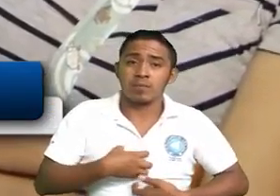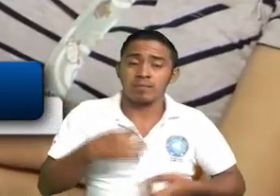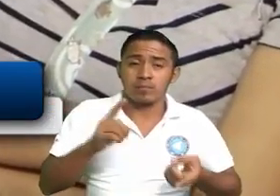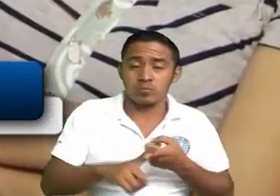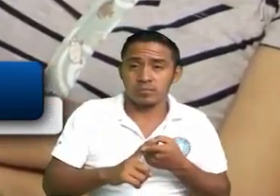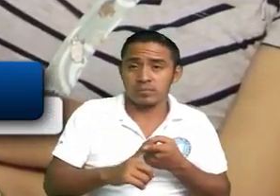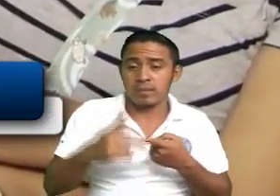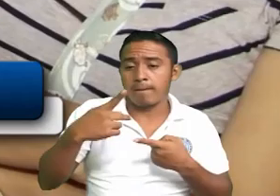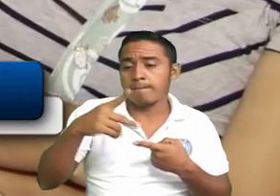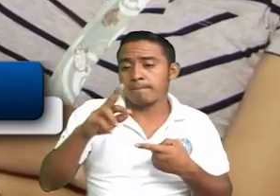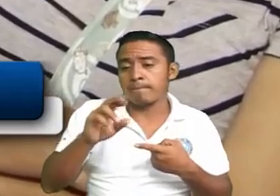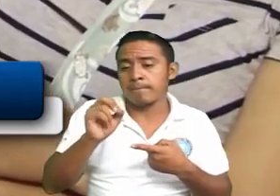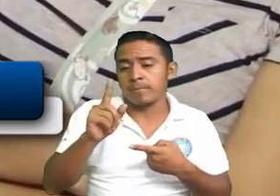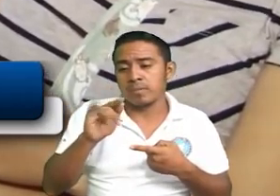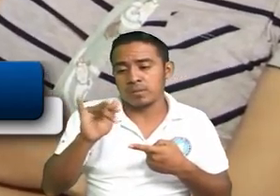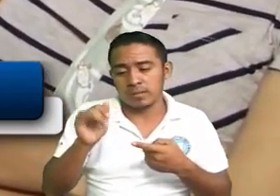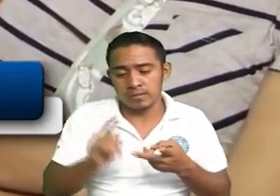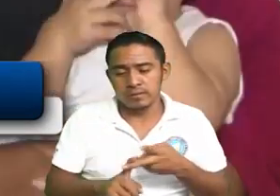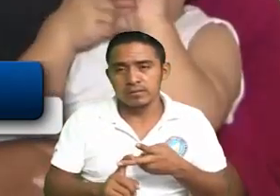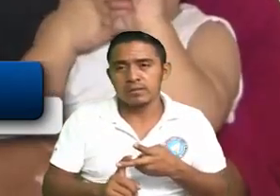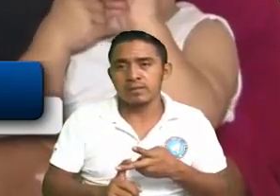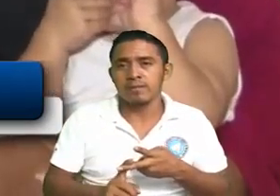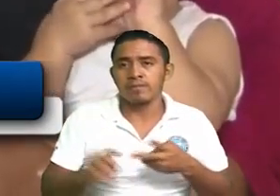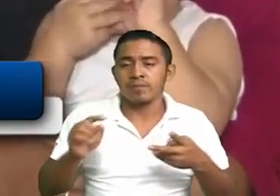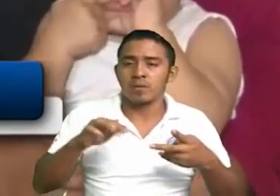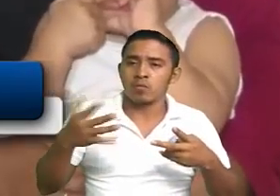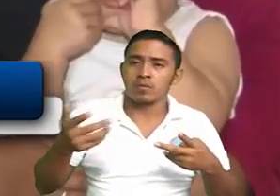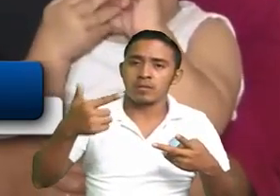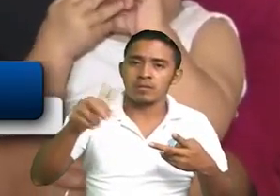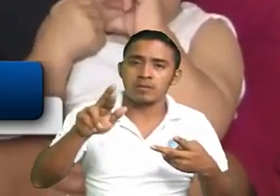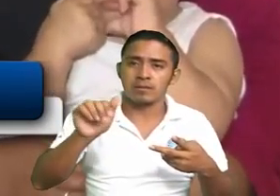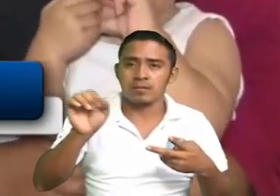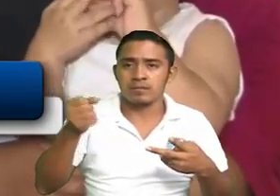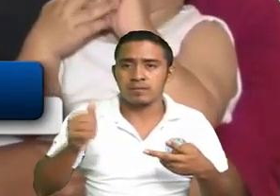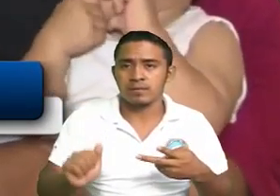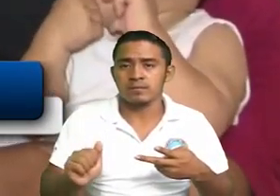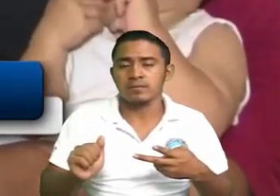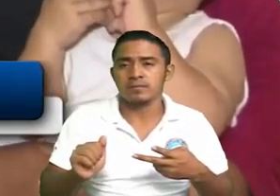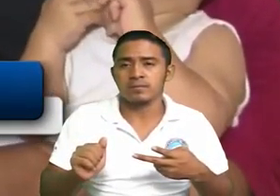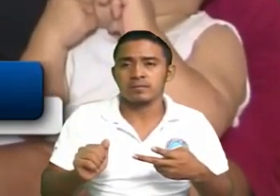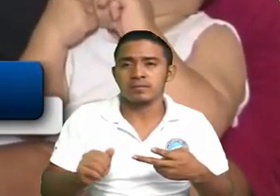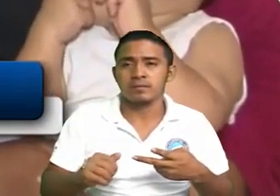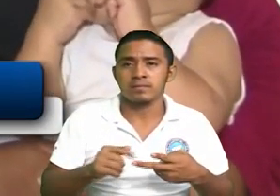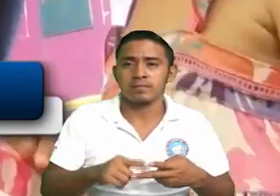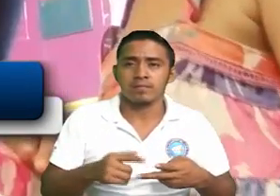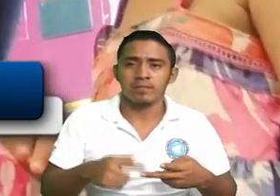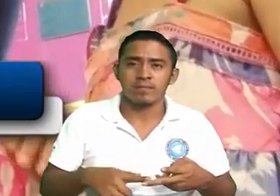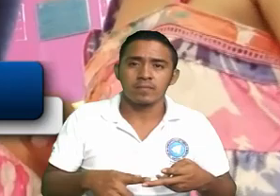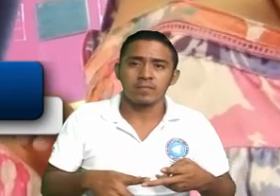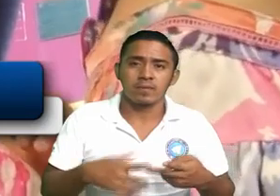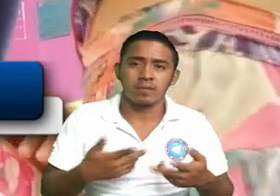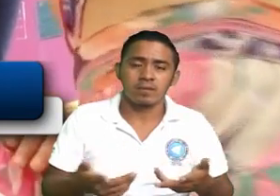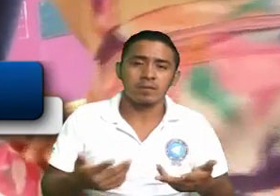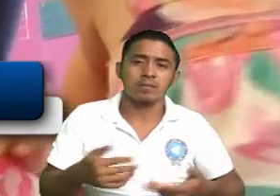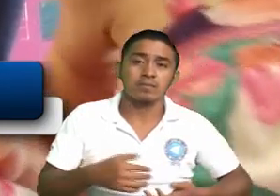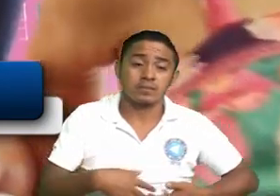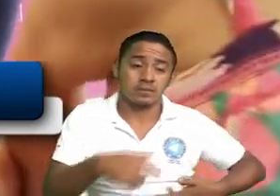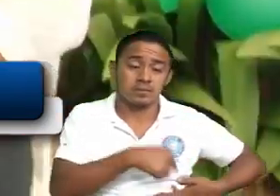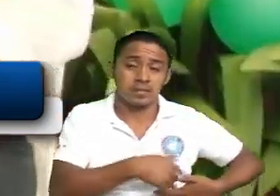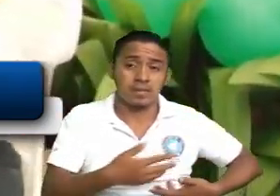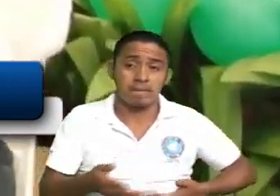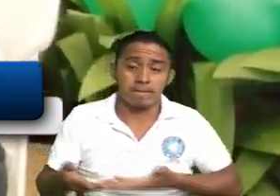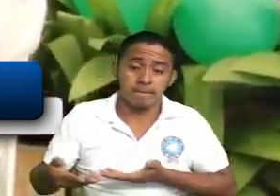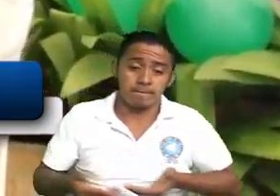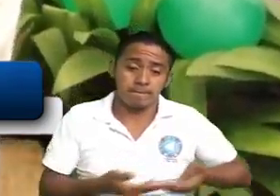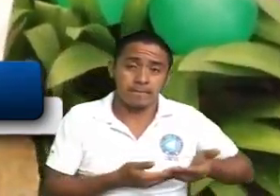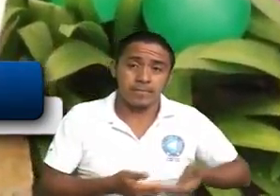primera leche que les mencioné, que es un color un poco blanca azulada, es una leche que está rica en proteína. Sin embargo, la segunda leche